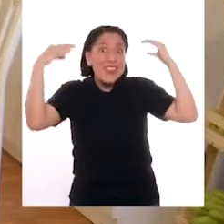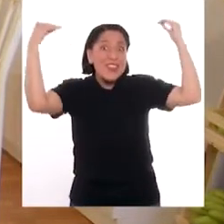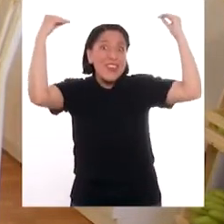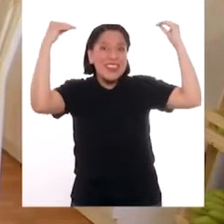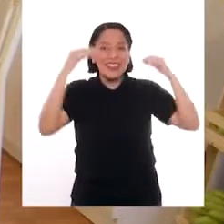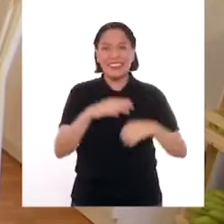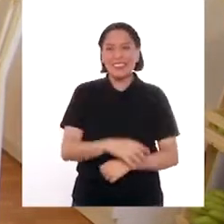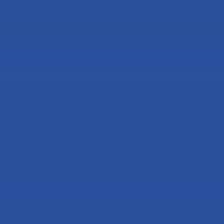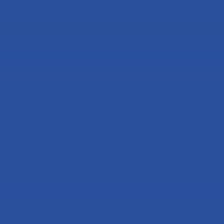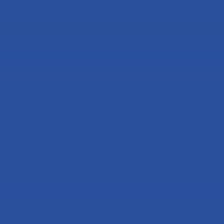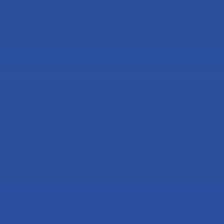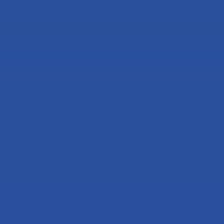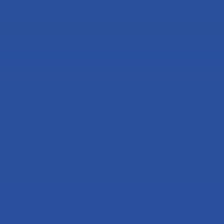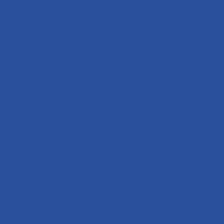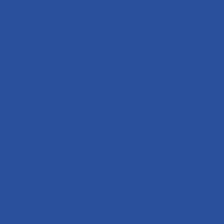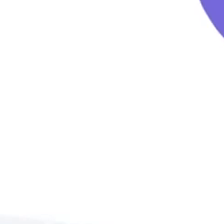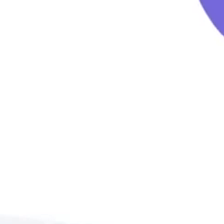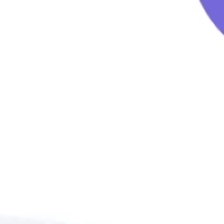Claro.